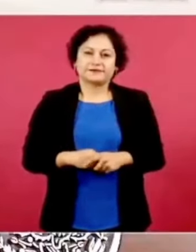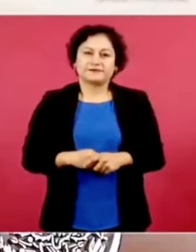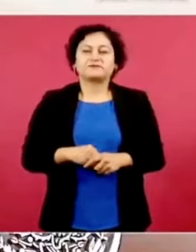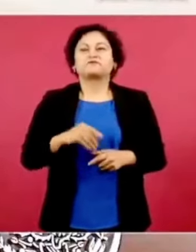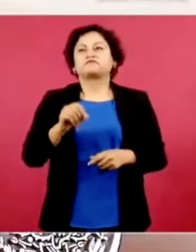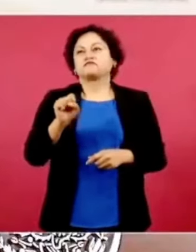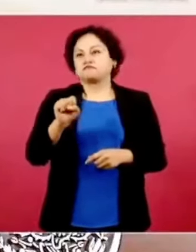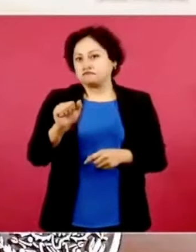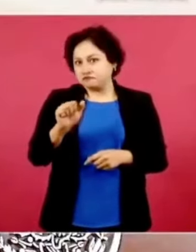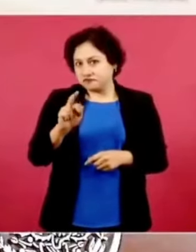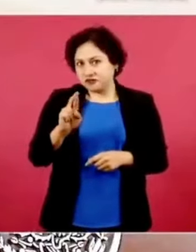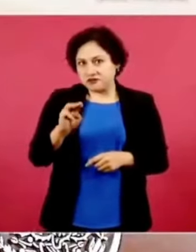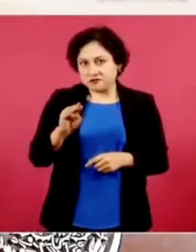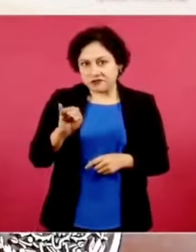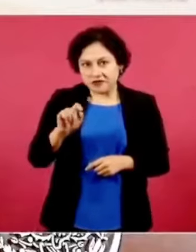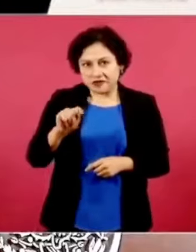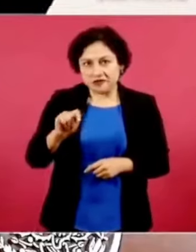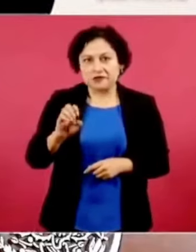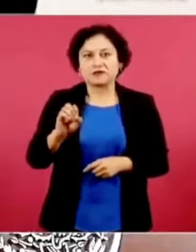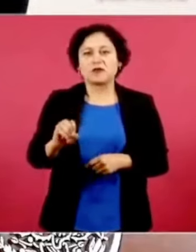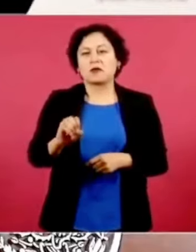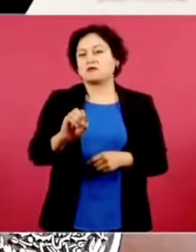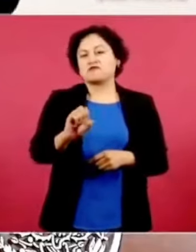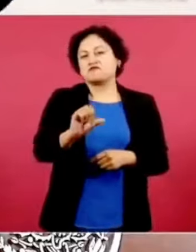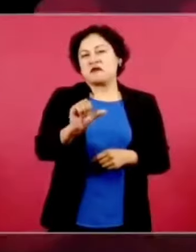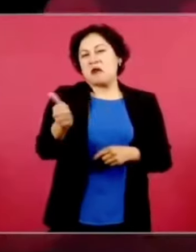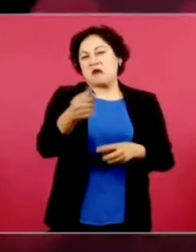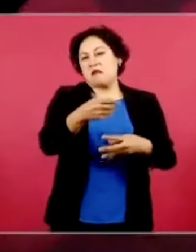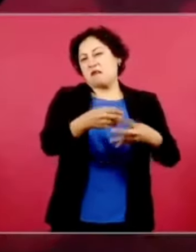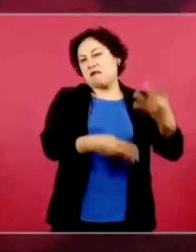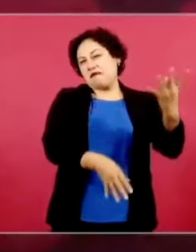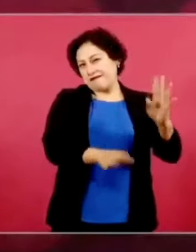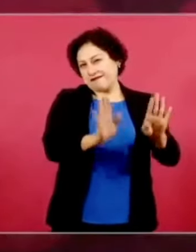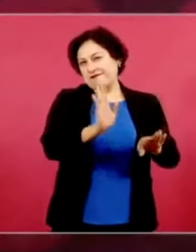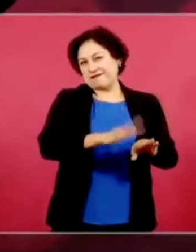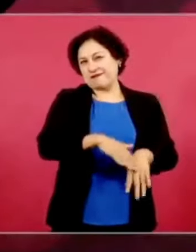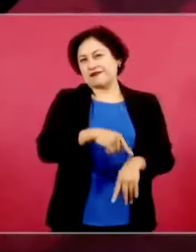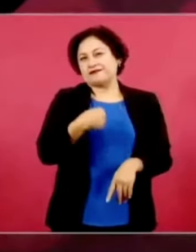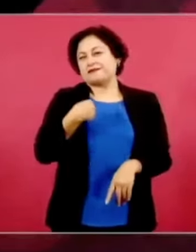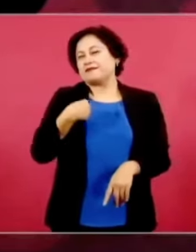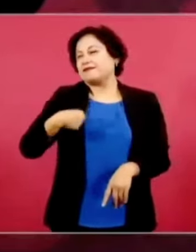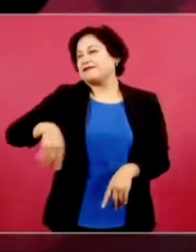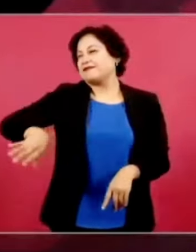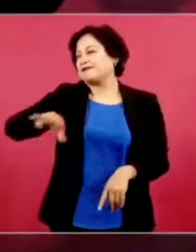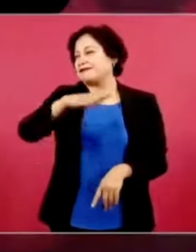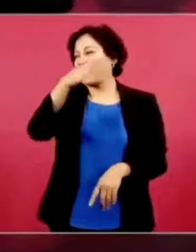Sarmiento y otros, ¿no? O sea, eso ya se sabe, ya ahí. Ese es